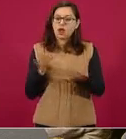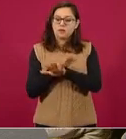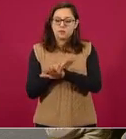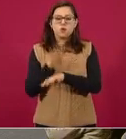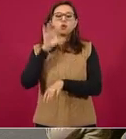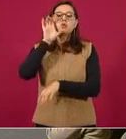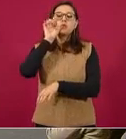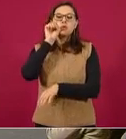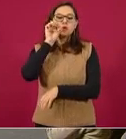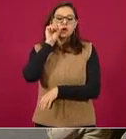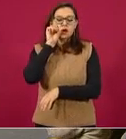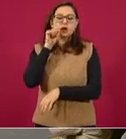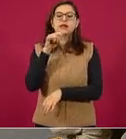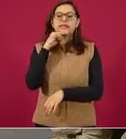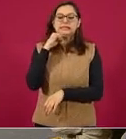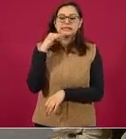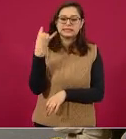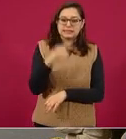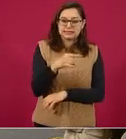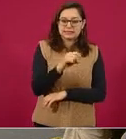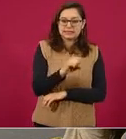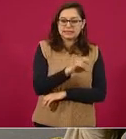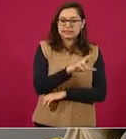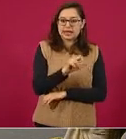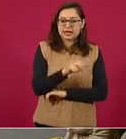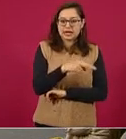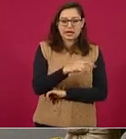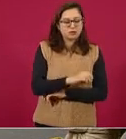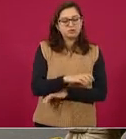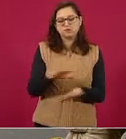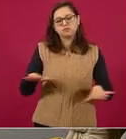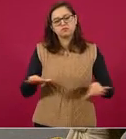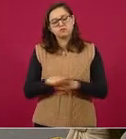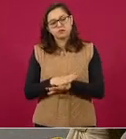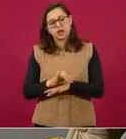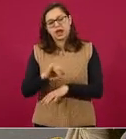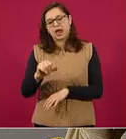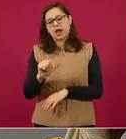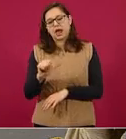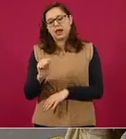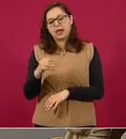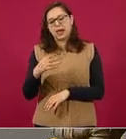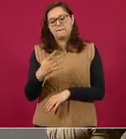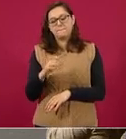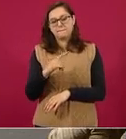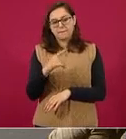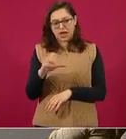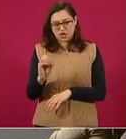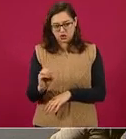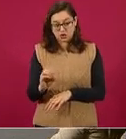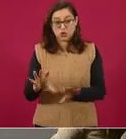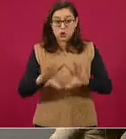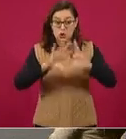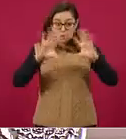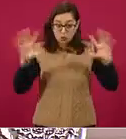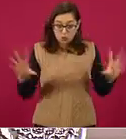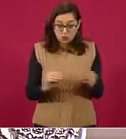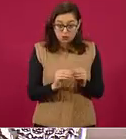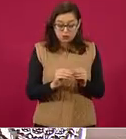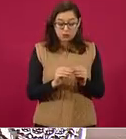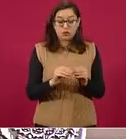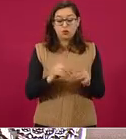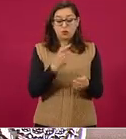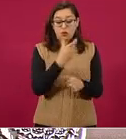cambió también del serrano al jalapeño. 1,037 pesos cuestan los 21 productos para una